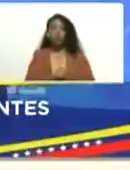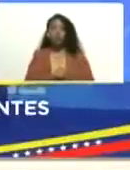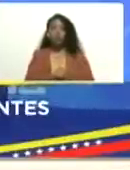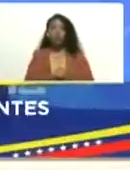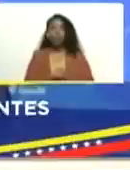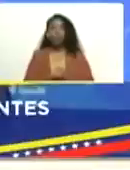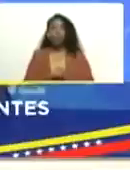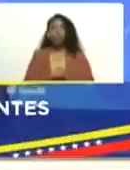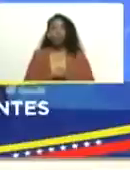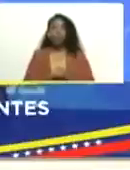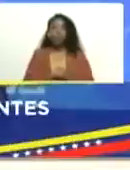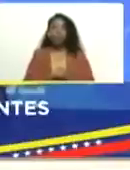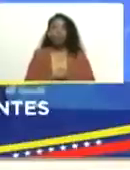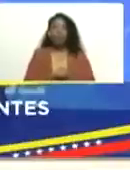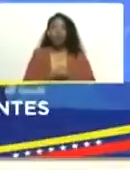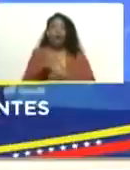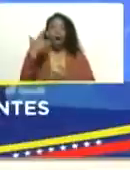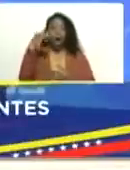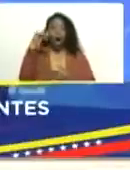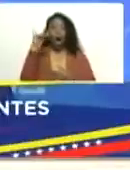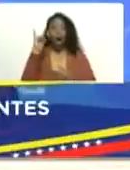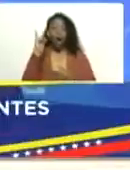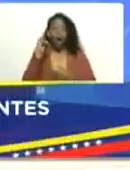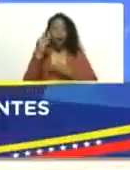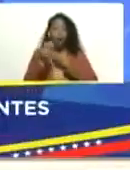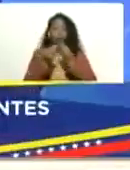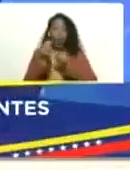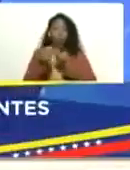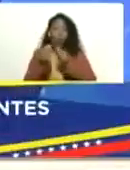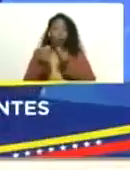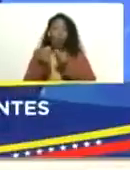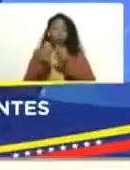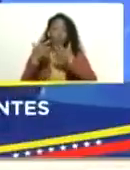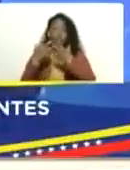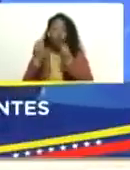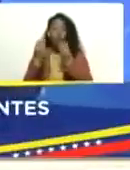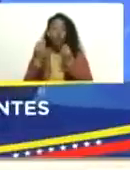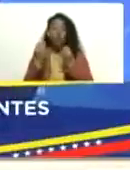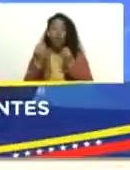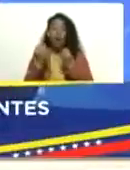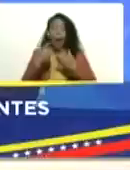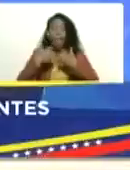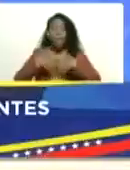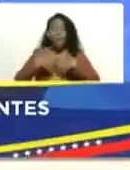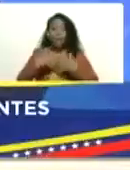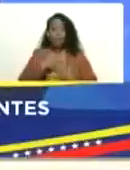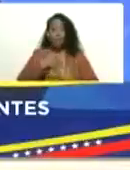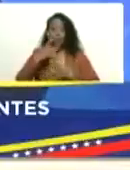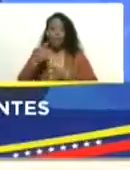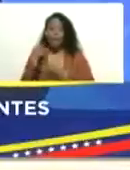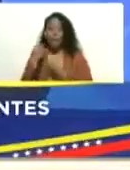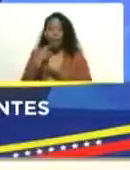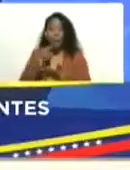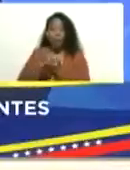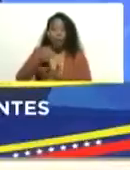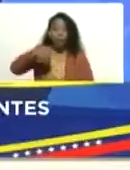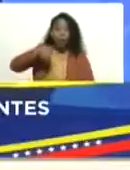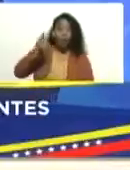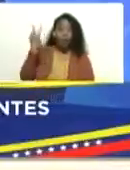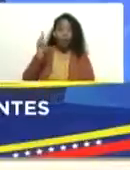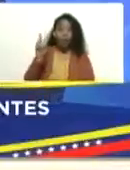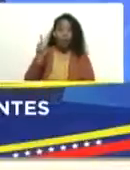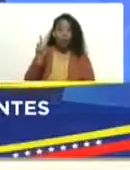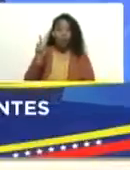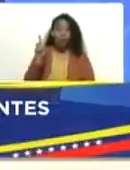¿Cuántas potencialidades hay en inversiones y acuerdos entre empresarios iraníes y venezolanos